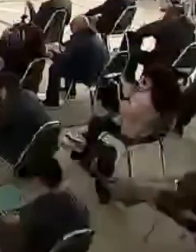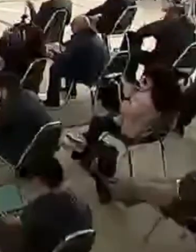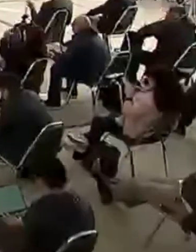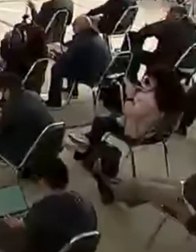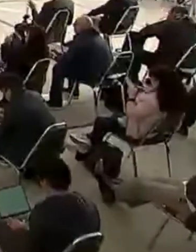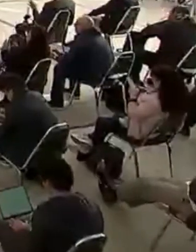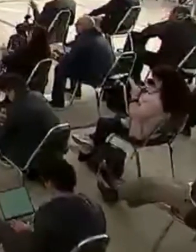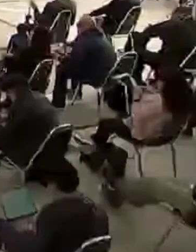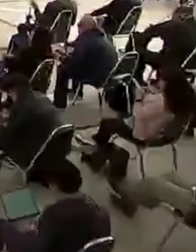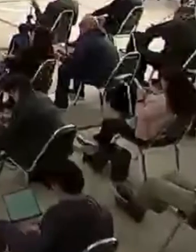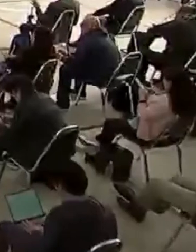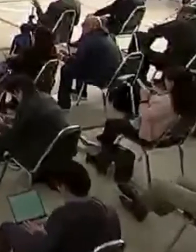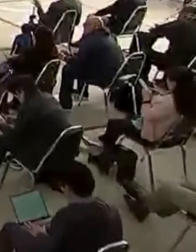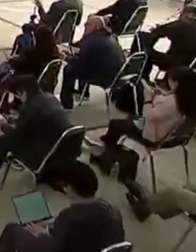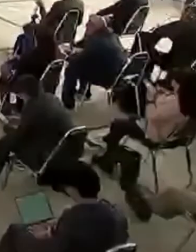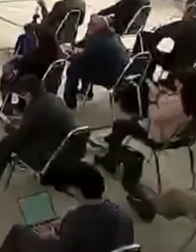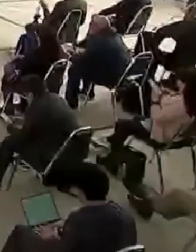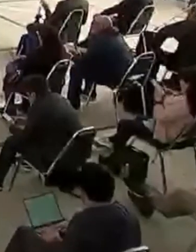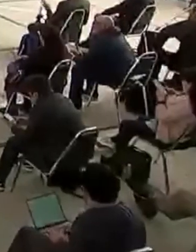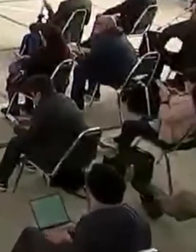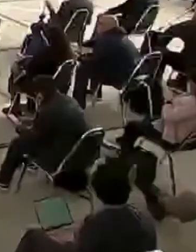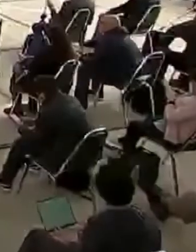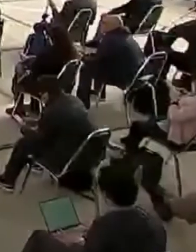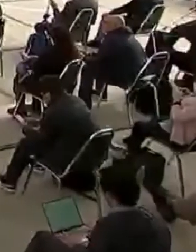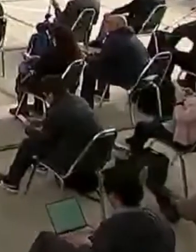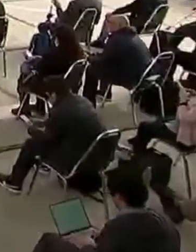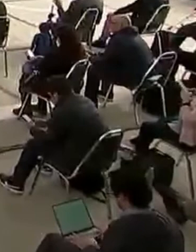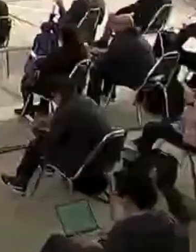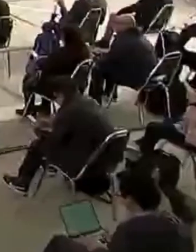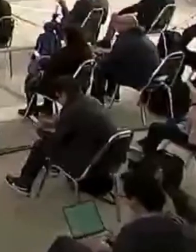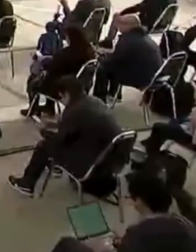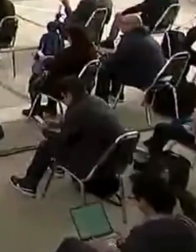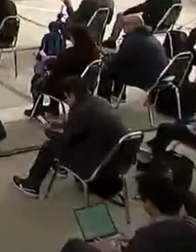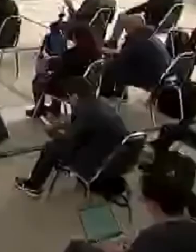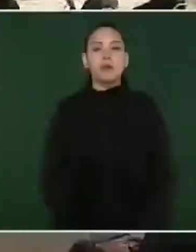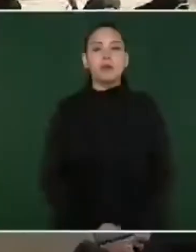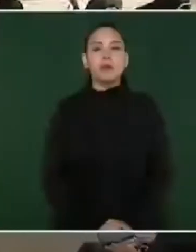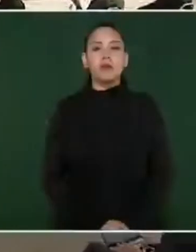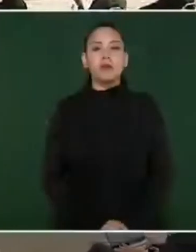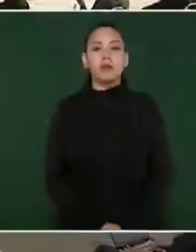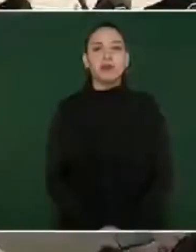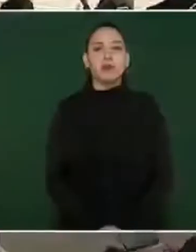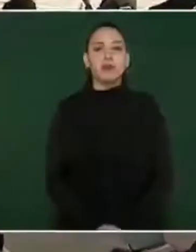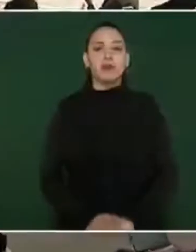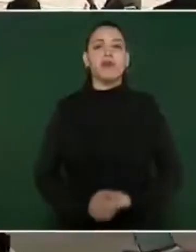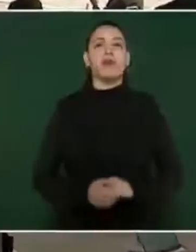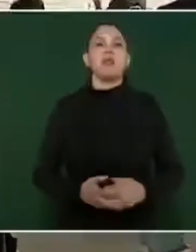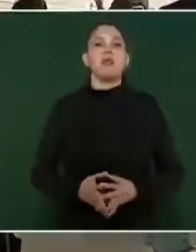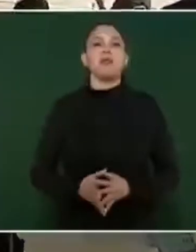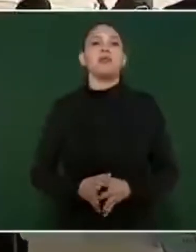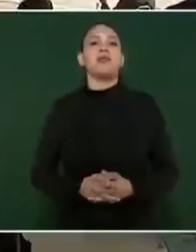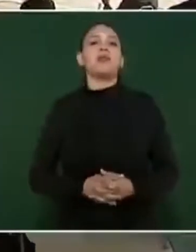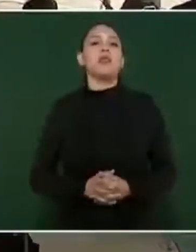y el Departamento de Estado, y teníamos 2 votos a favor.